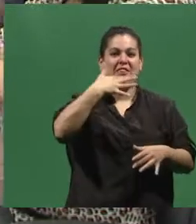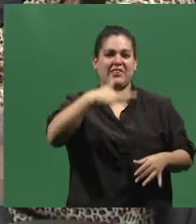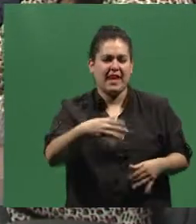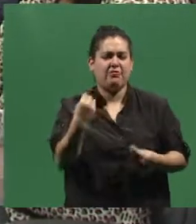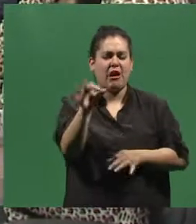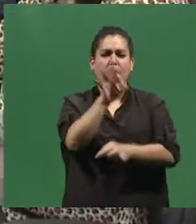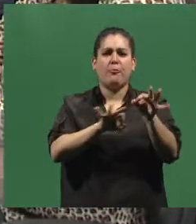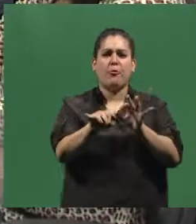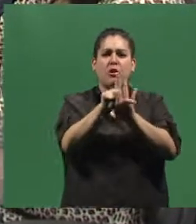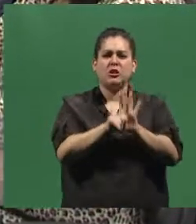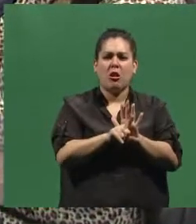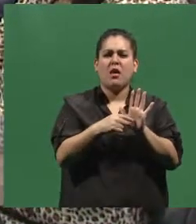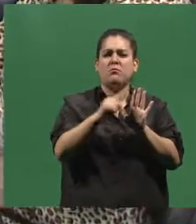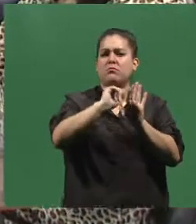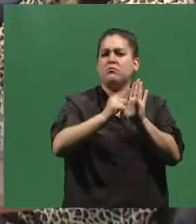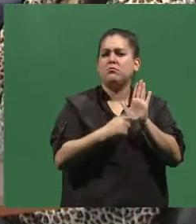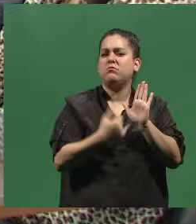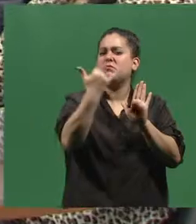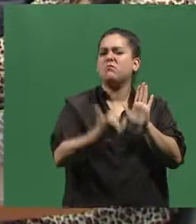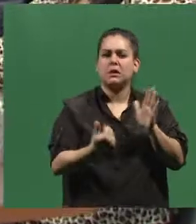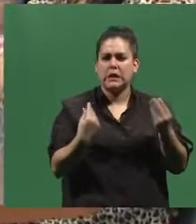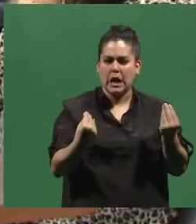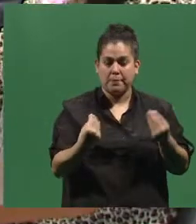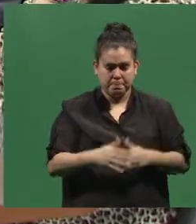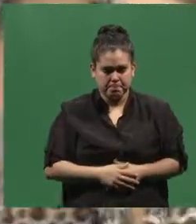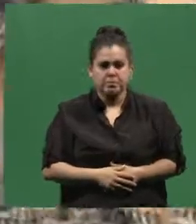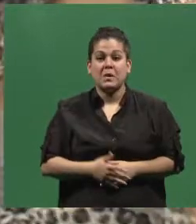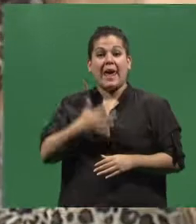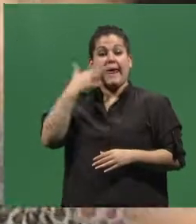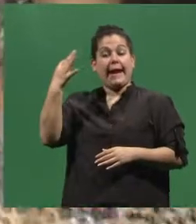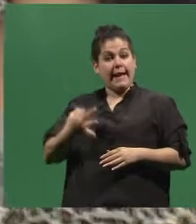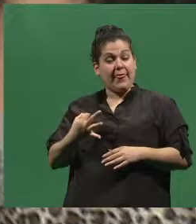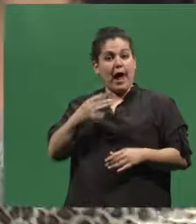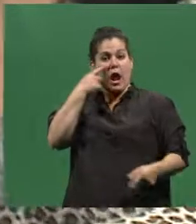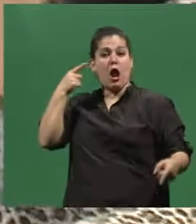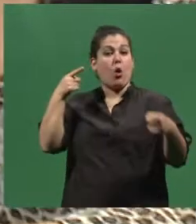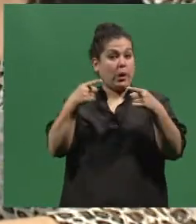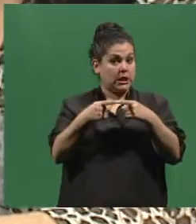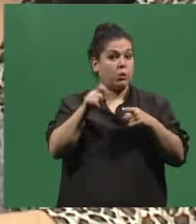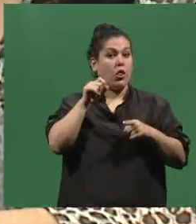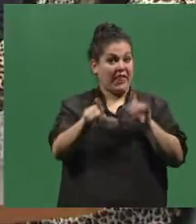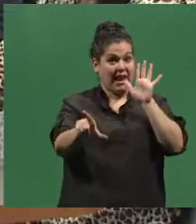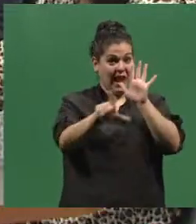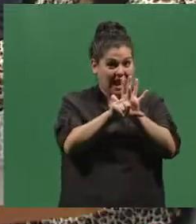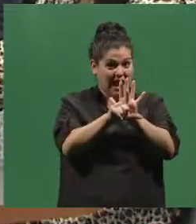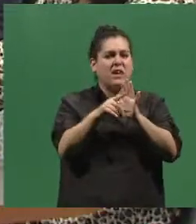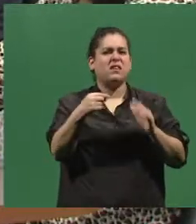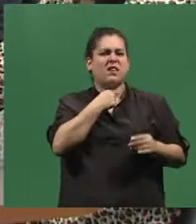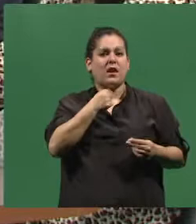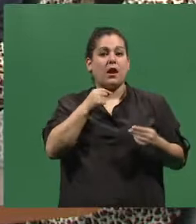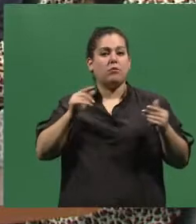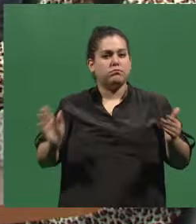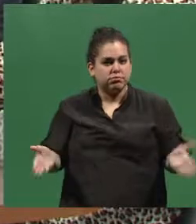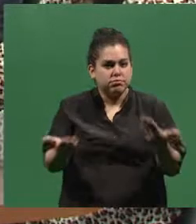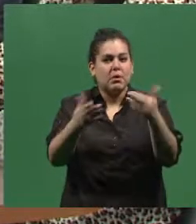el proyecto, cuál es el contenido del proyecto. Sí, en realidad el objeto de la ley es promover